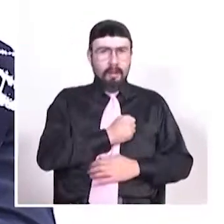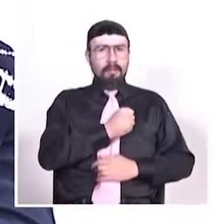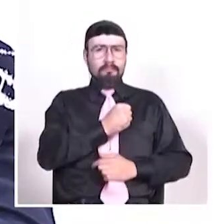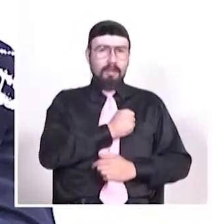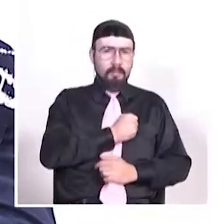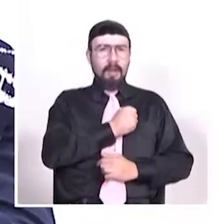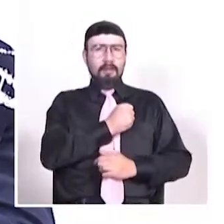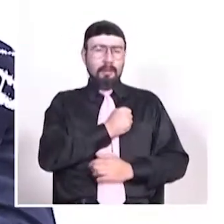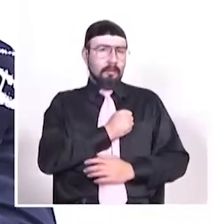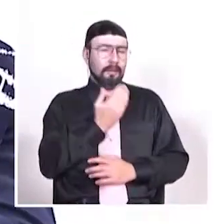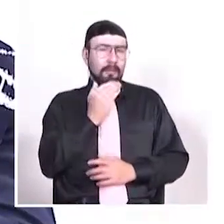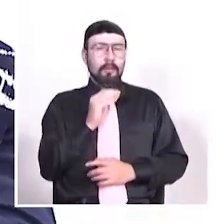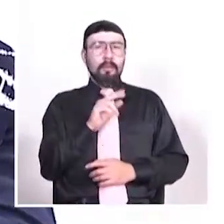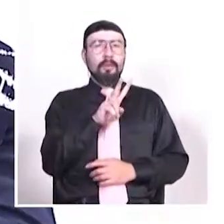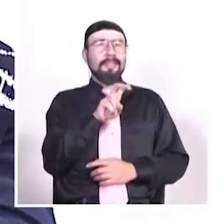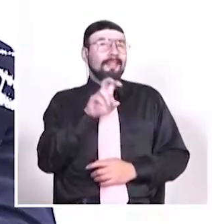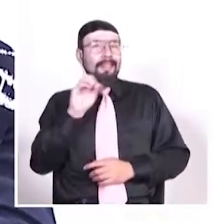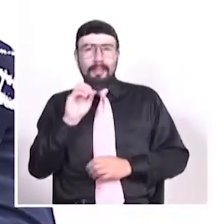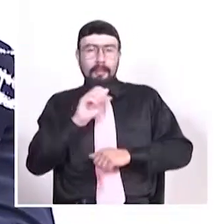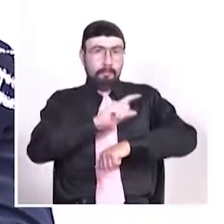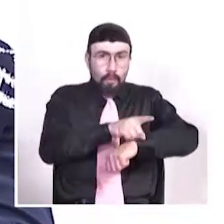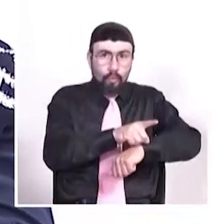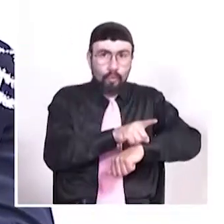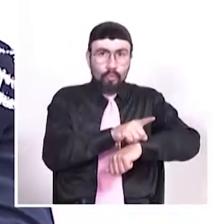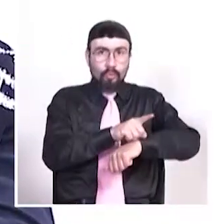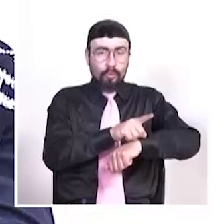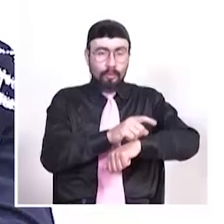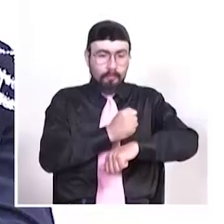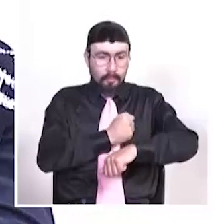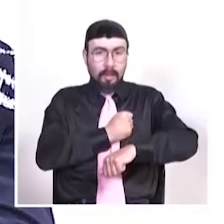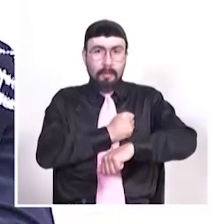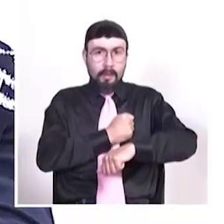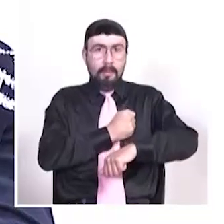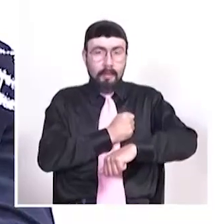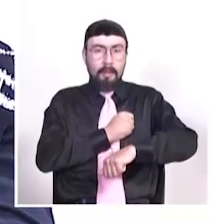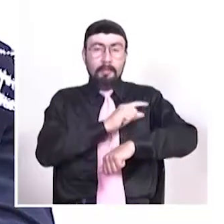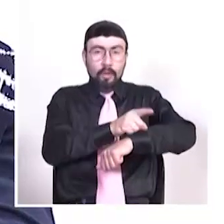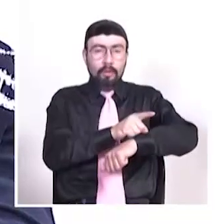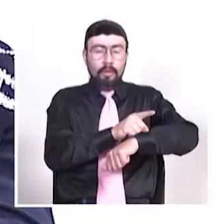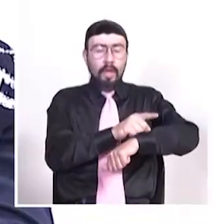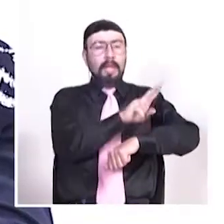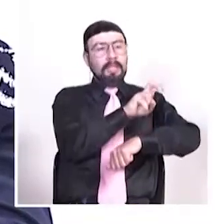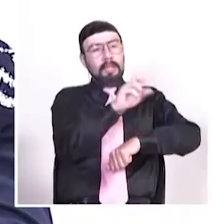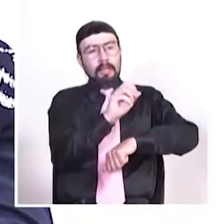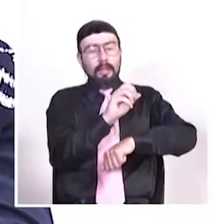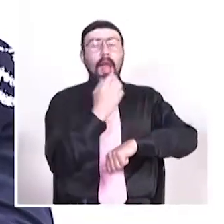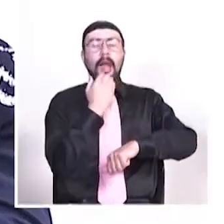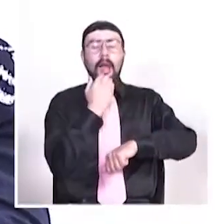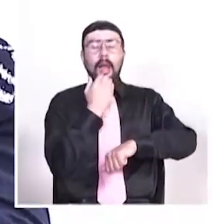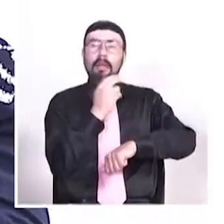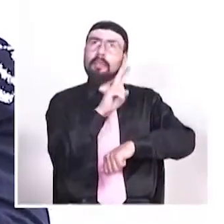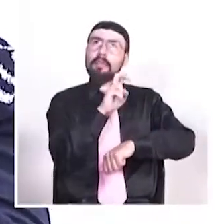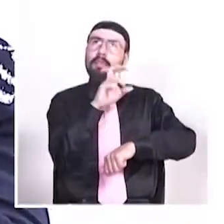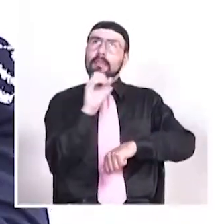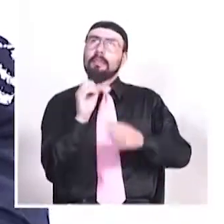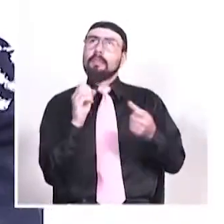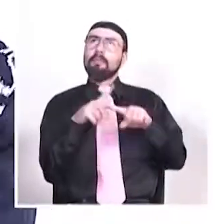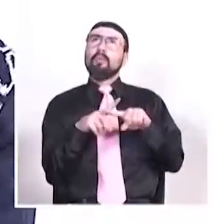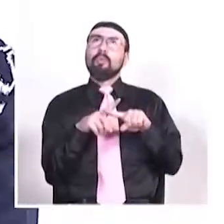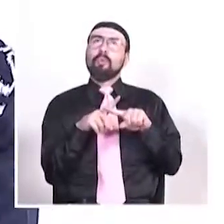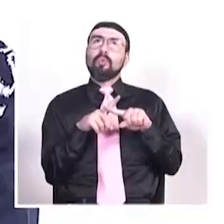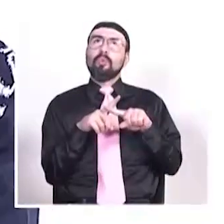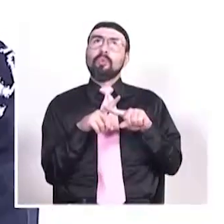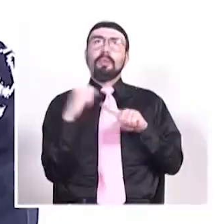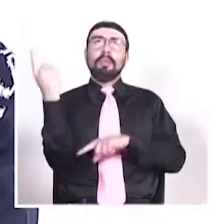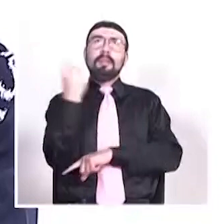70 latidos por minuto, pues entonces multiplican por